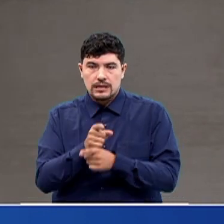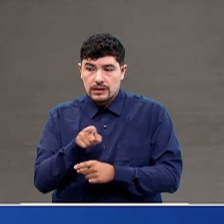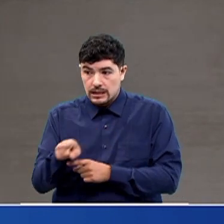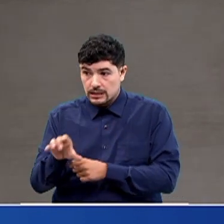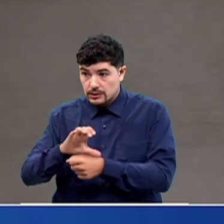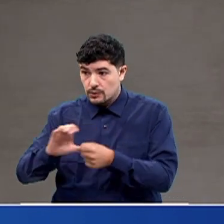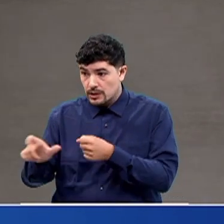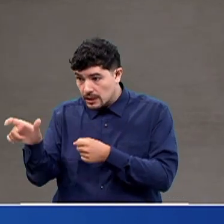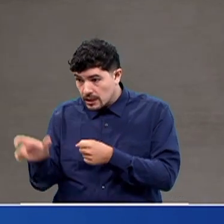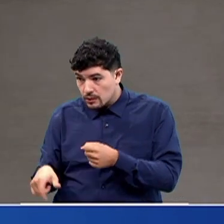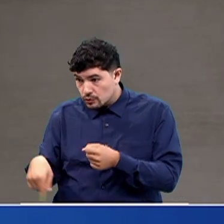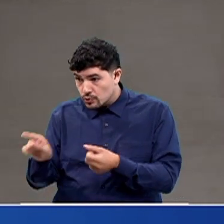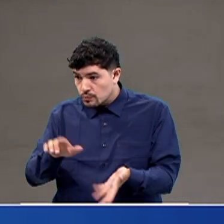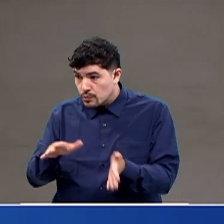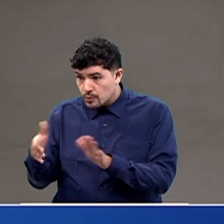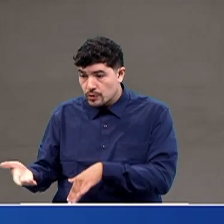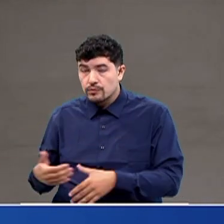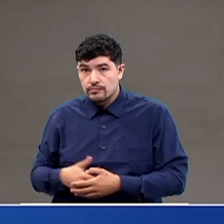la vida un ciudadano